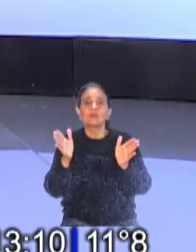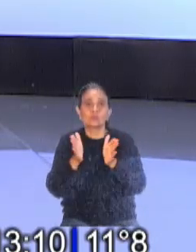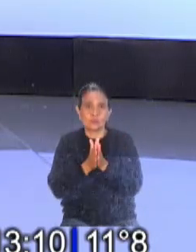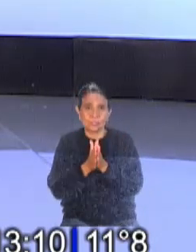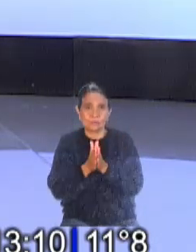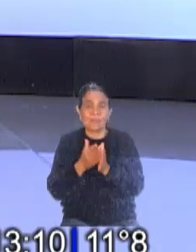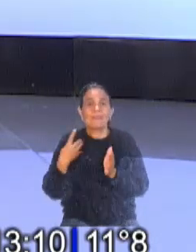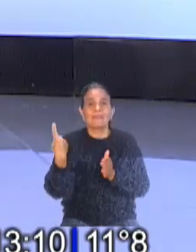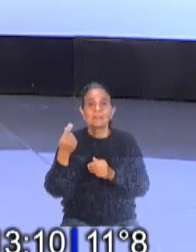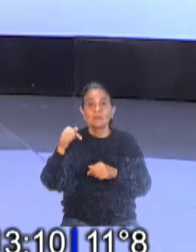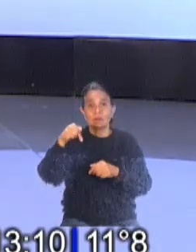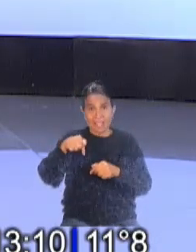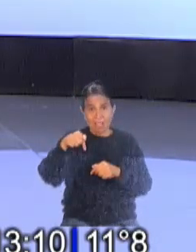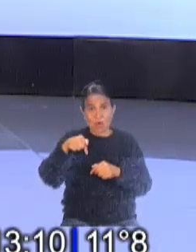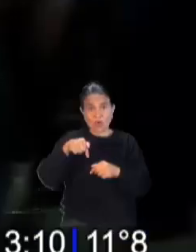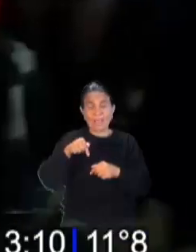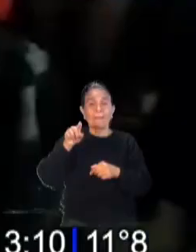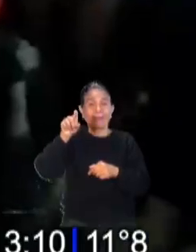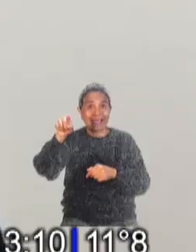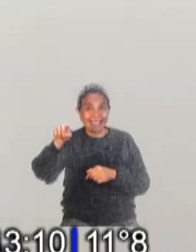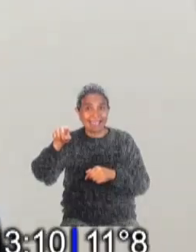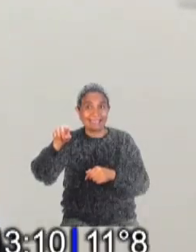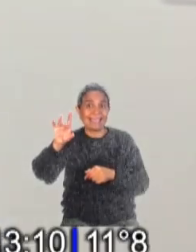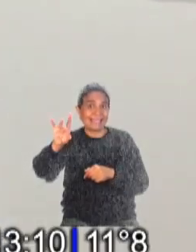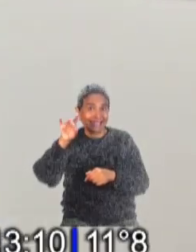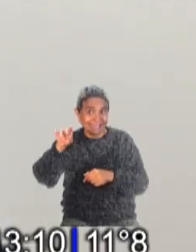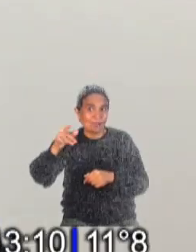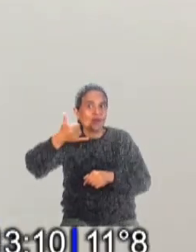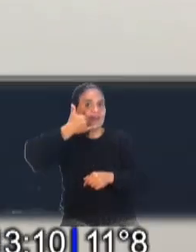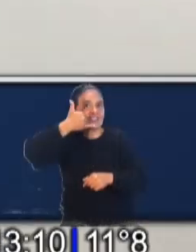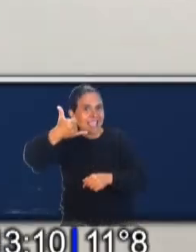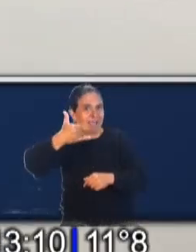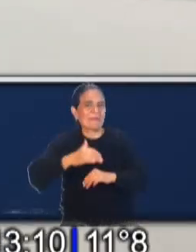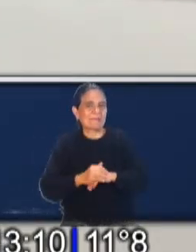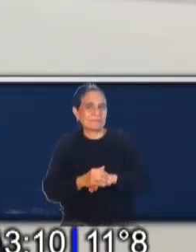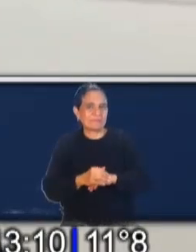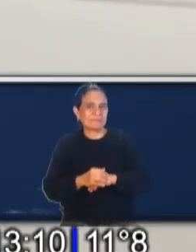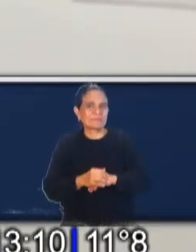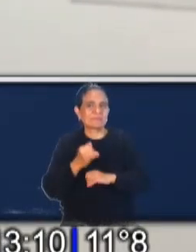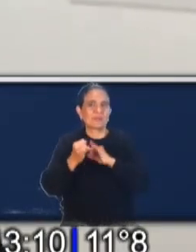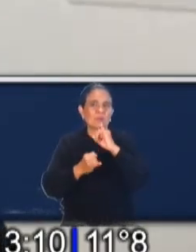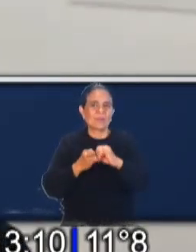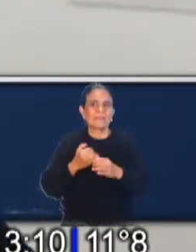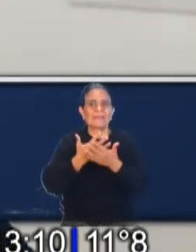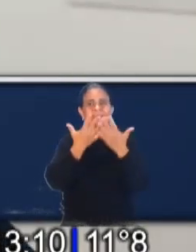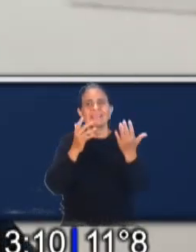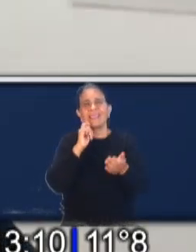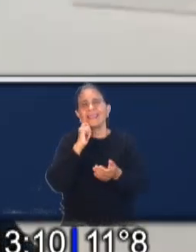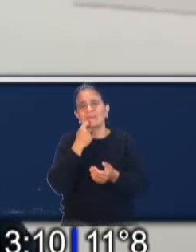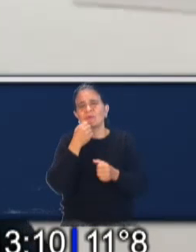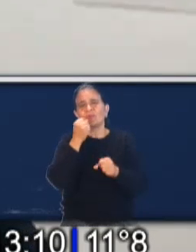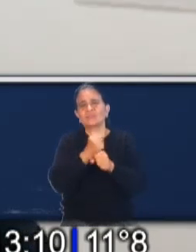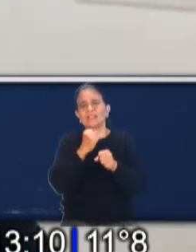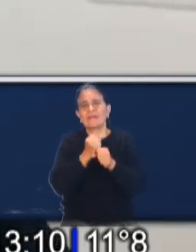David Rivarola, lo llamó para felicitarlo. Ha sido una jornada hermosa de mucho trabajo junto a